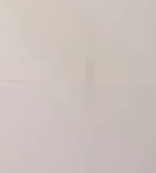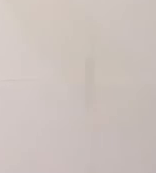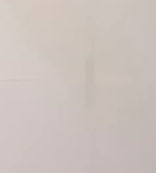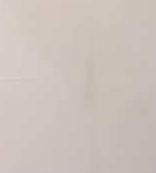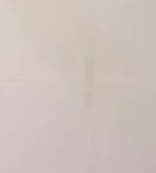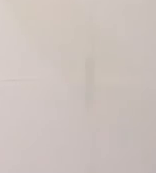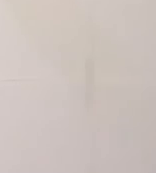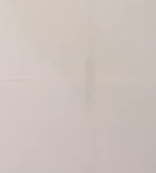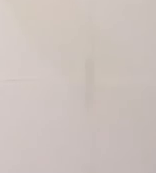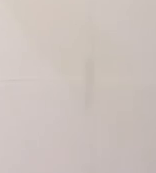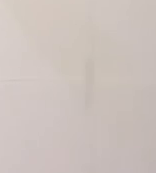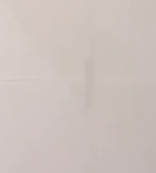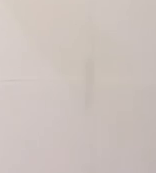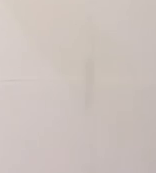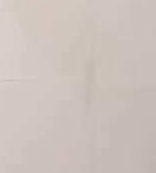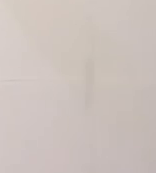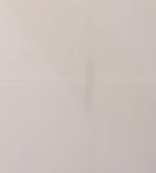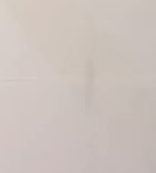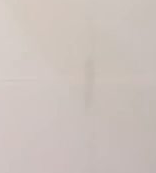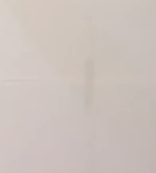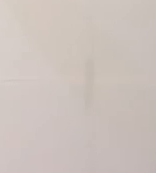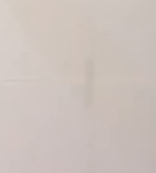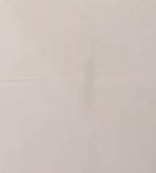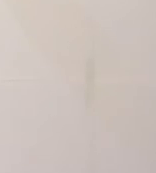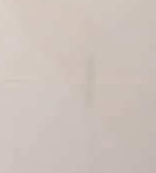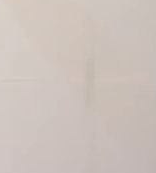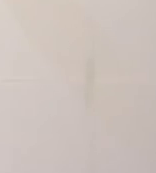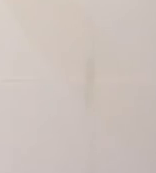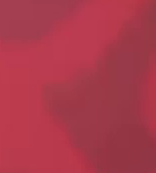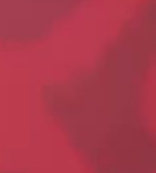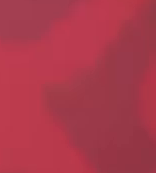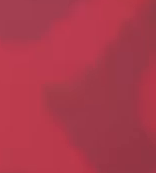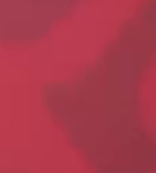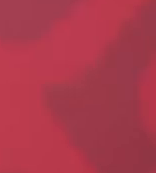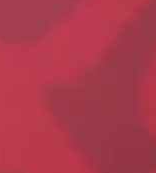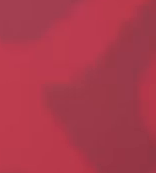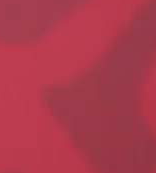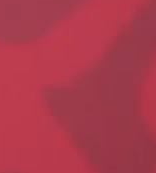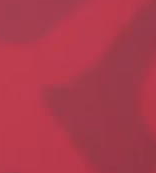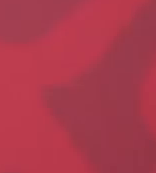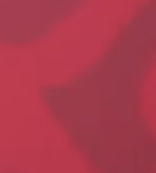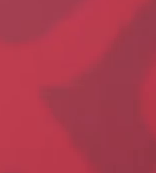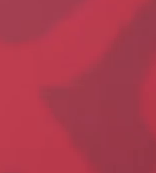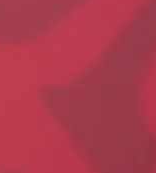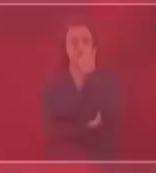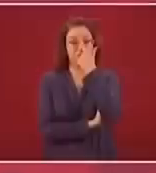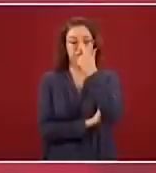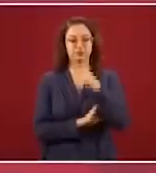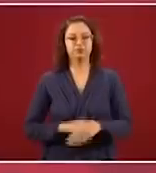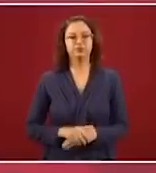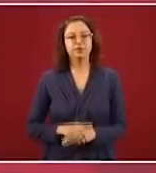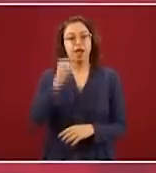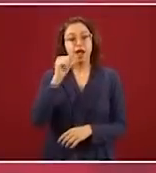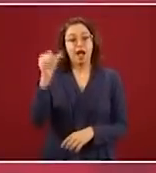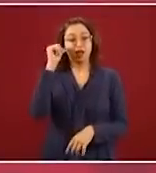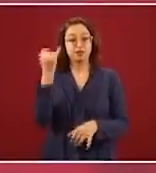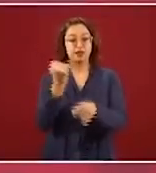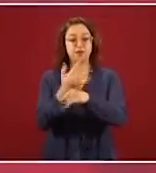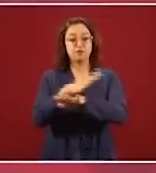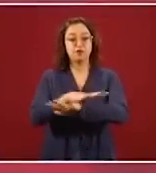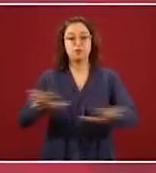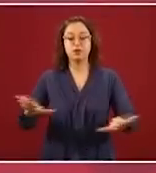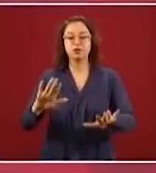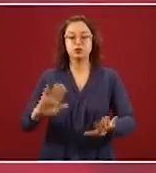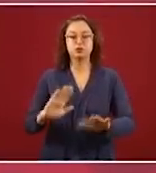En el informe de ayer que me presentaron, el peso es